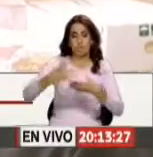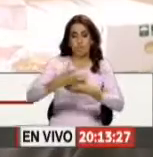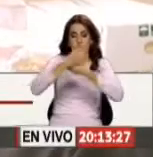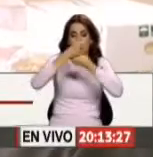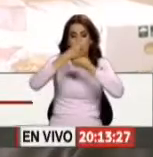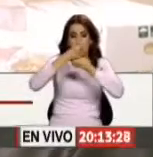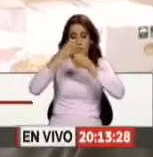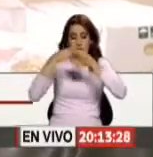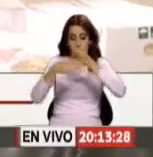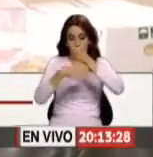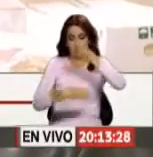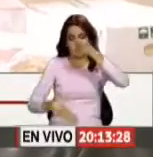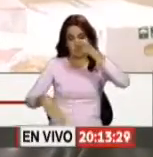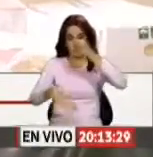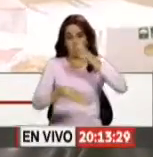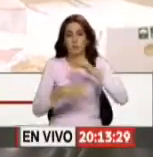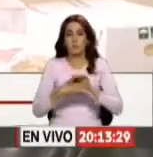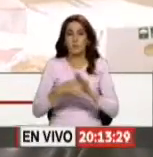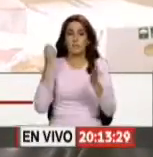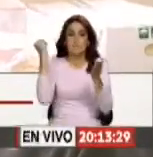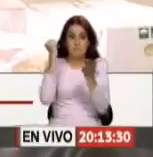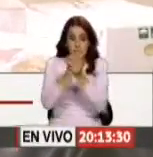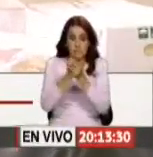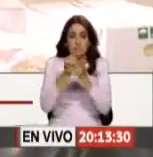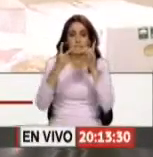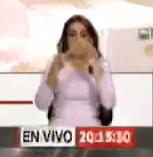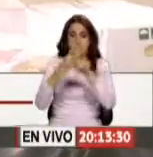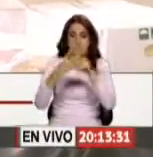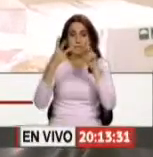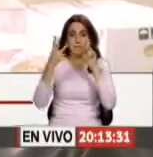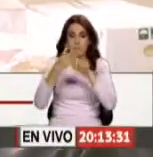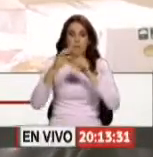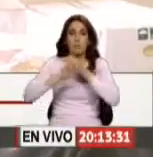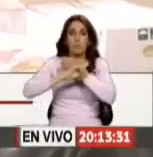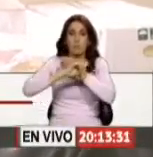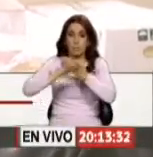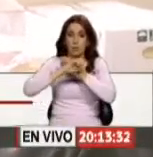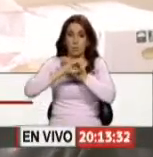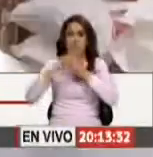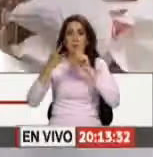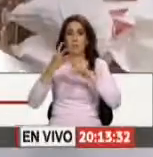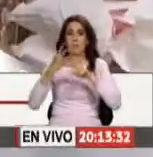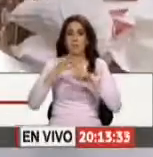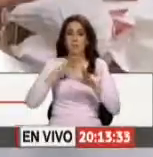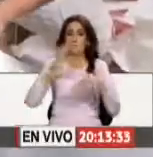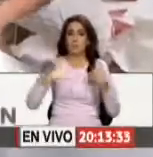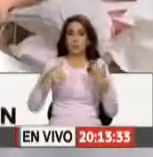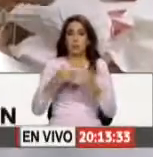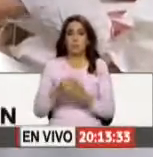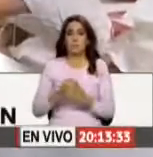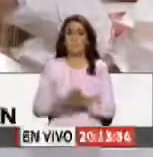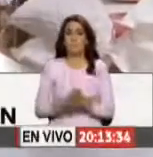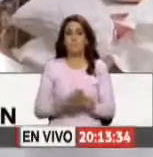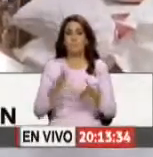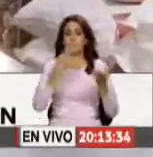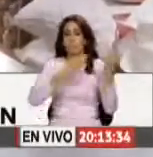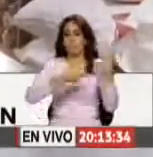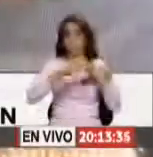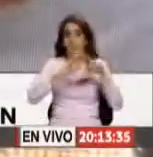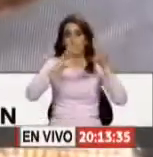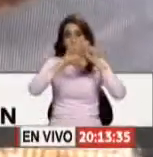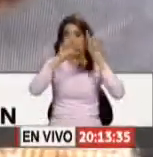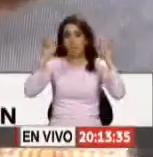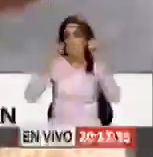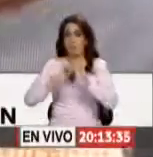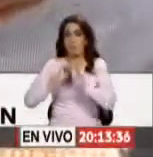los envases, las selladoras, para la publicidad que estamos haciendo ahora. Impulso Joven además brinda seguimiento y